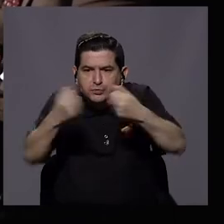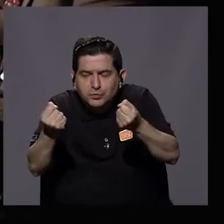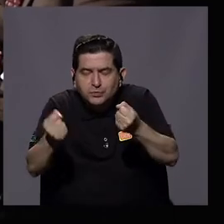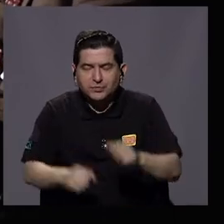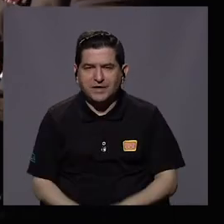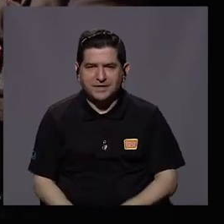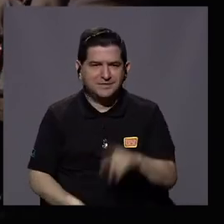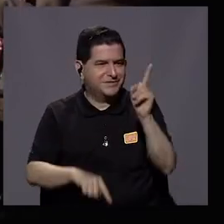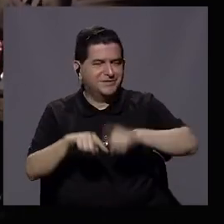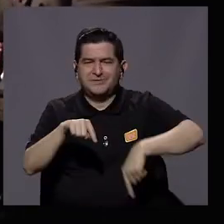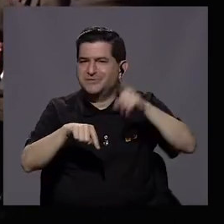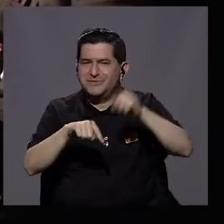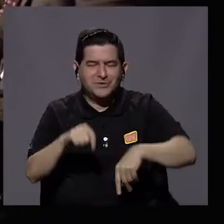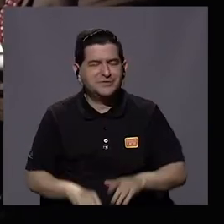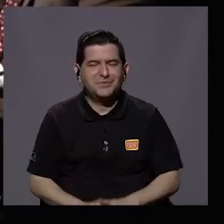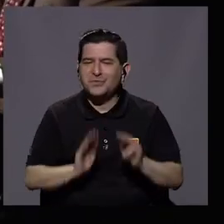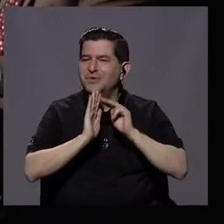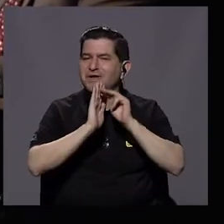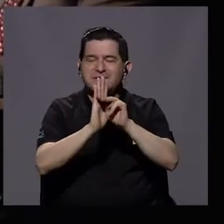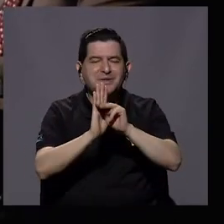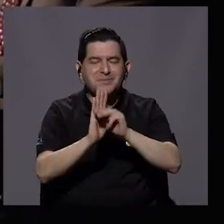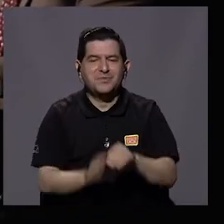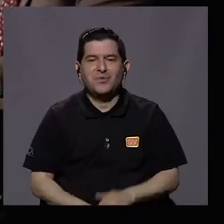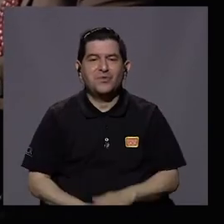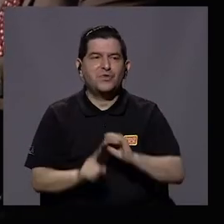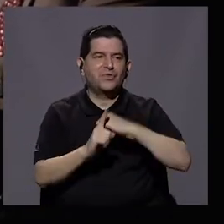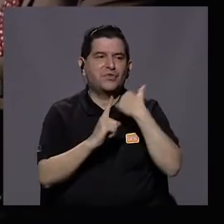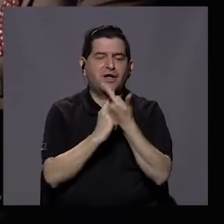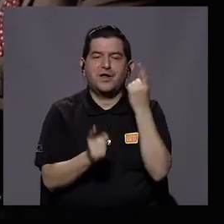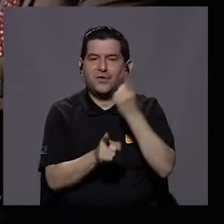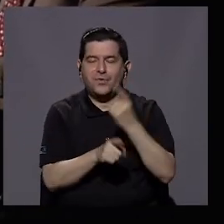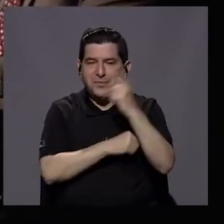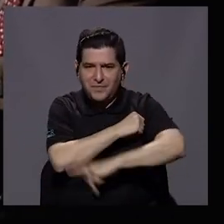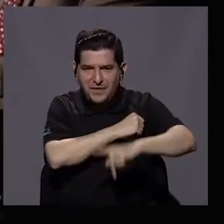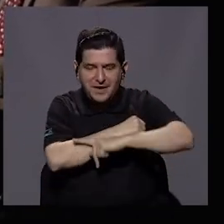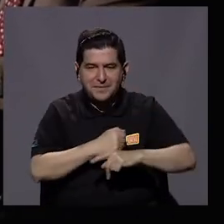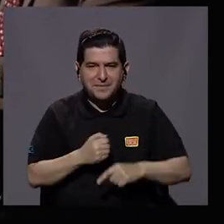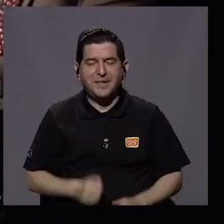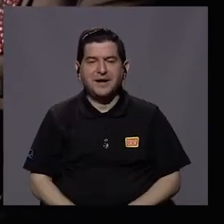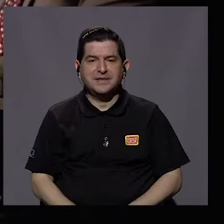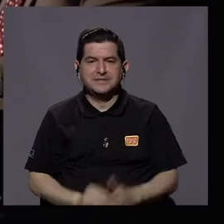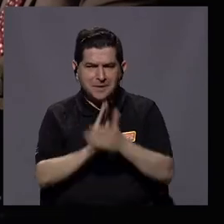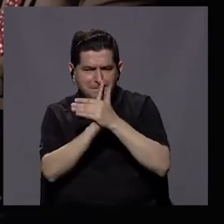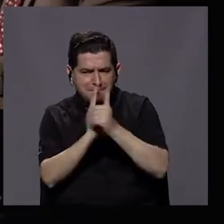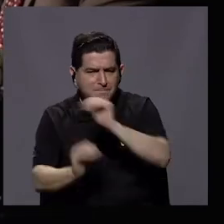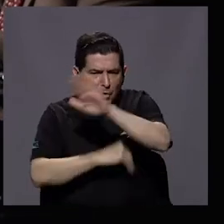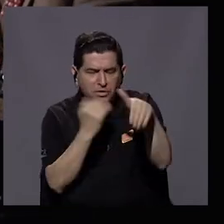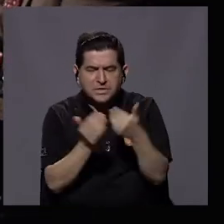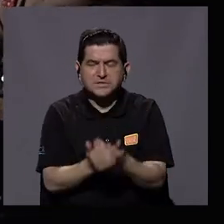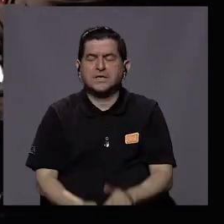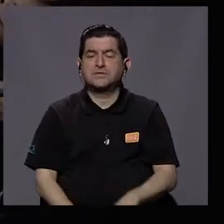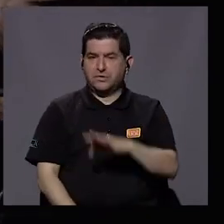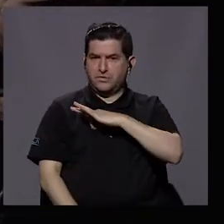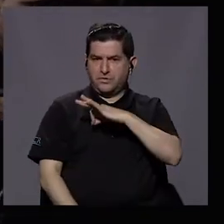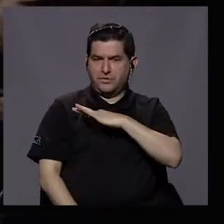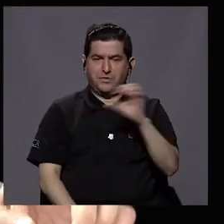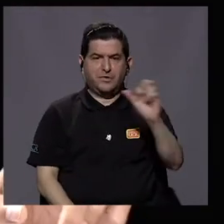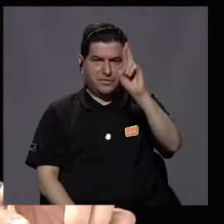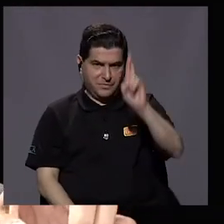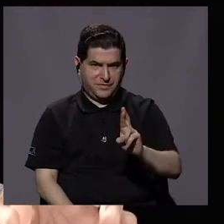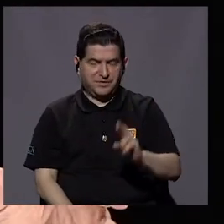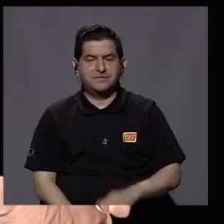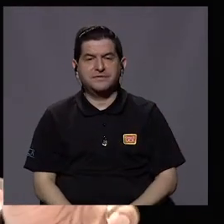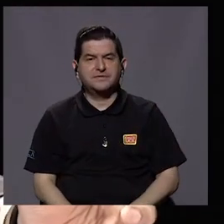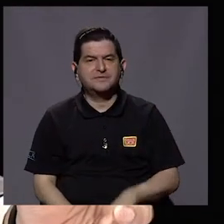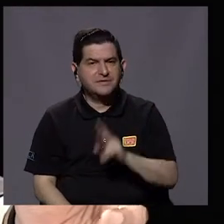no se puede generar ningún tipo de modelo social adecuado al país que potencie realmente todas las bondades que tiene Costa Rica. Lo que sí